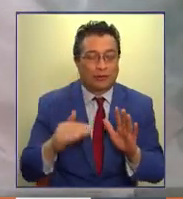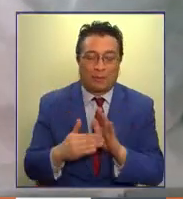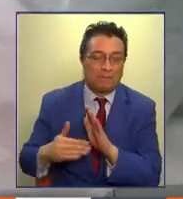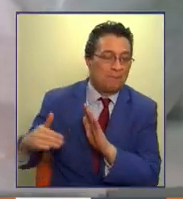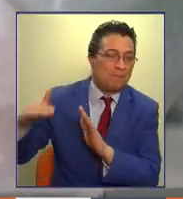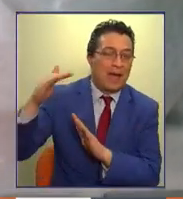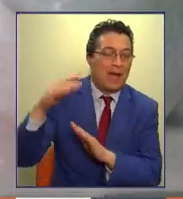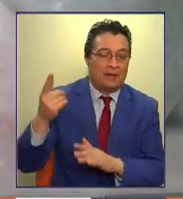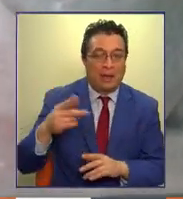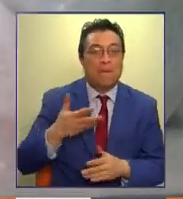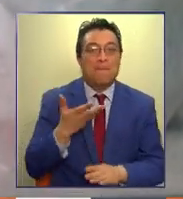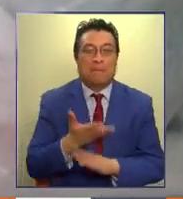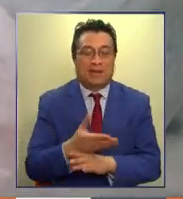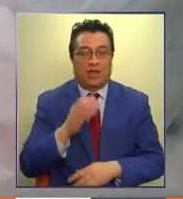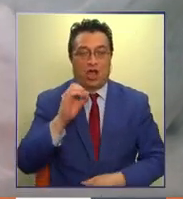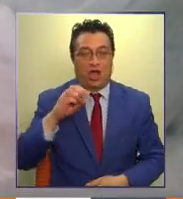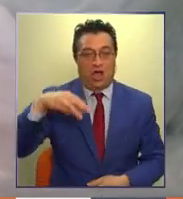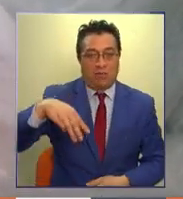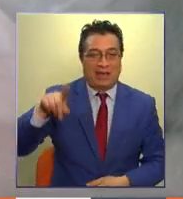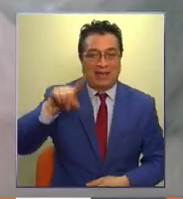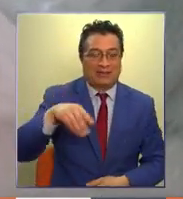recomienda la organización mundial de la salud